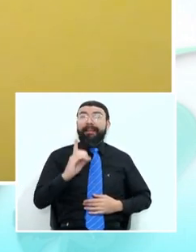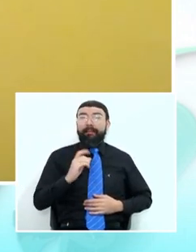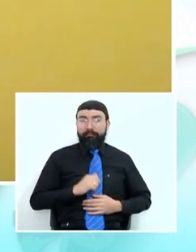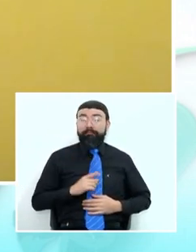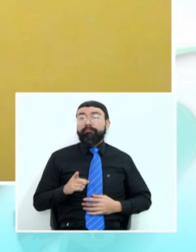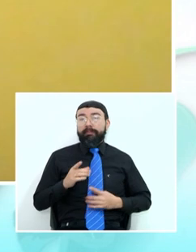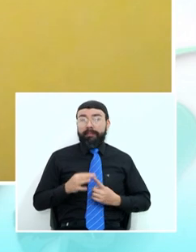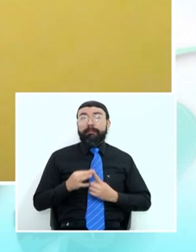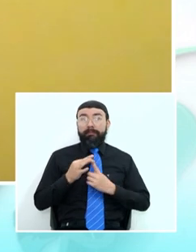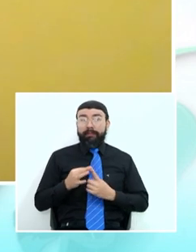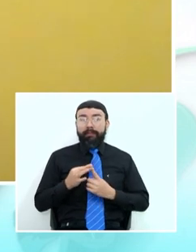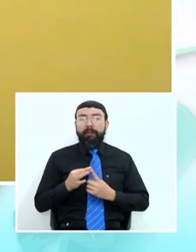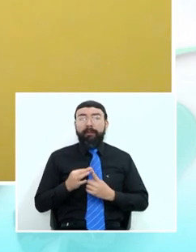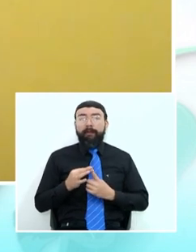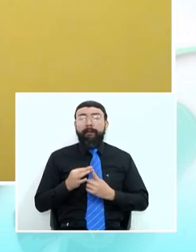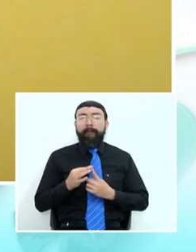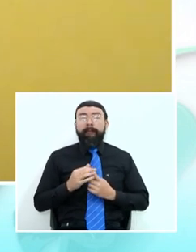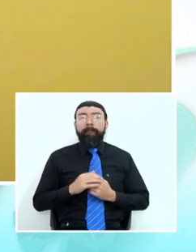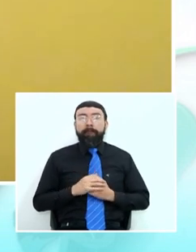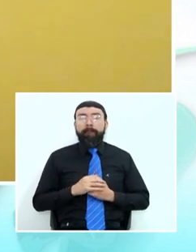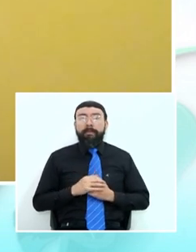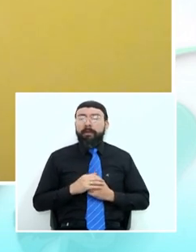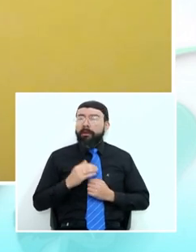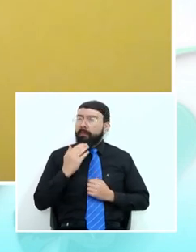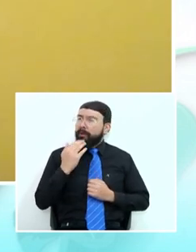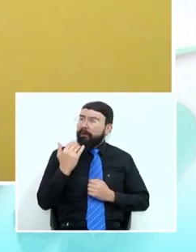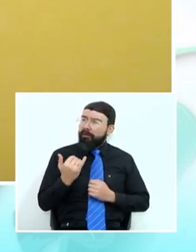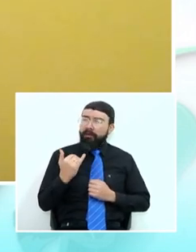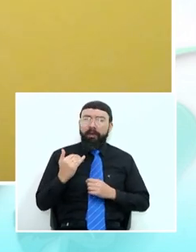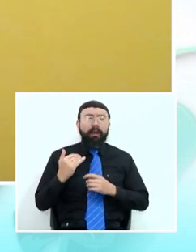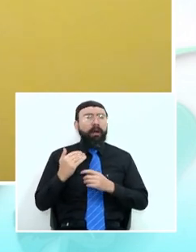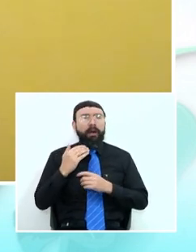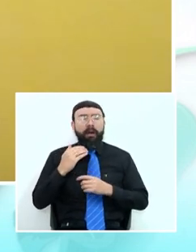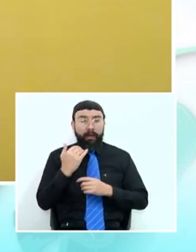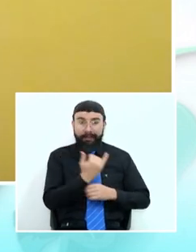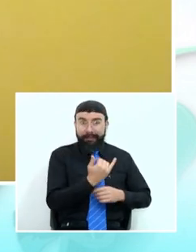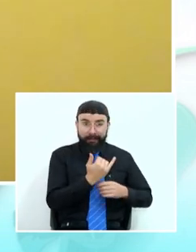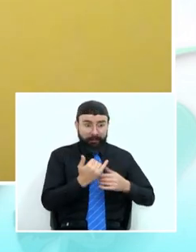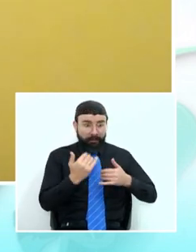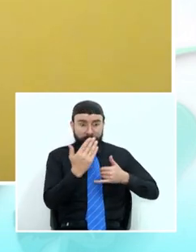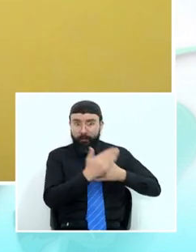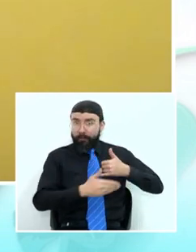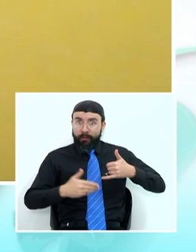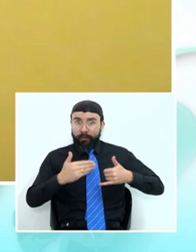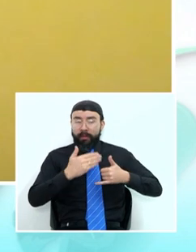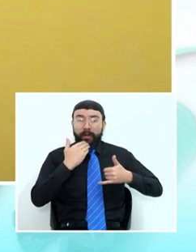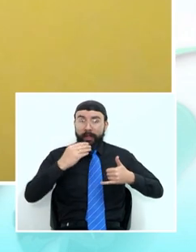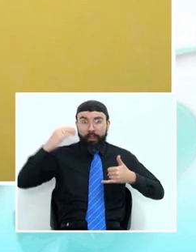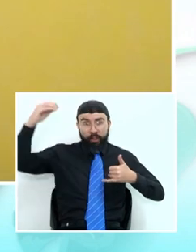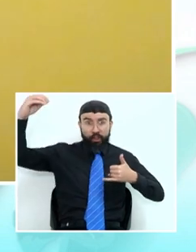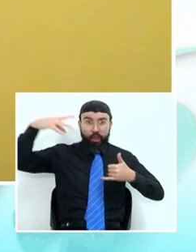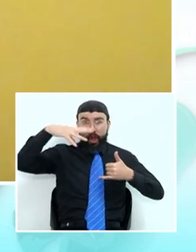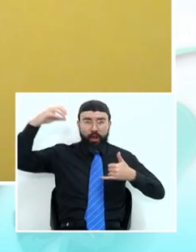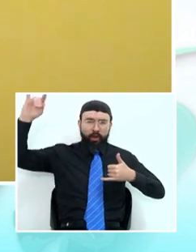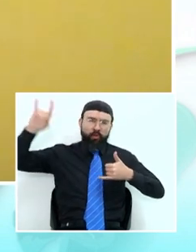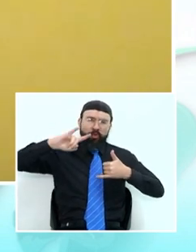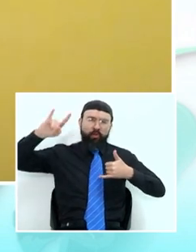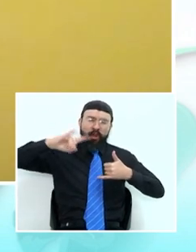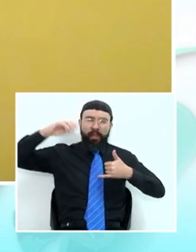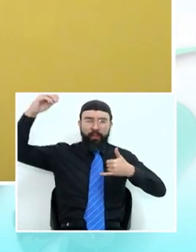vitamina D3. En el trópico tenemos la ventaja, doctor Jorge Enrique, que por el sol que tenemos, la luz que tenemos